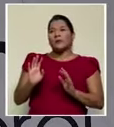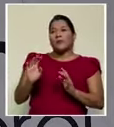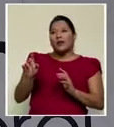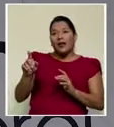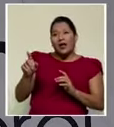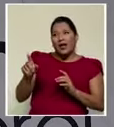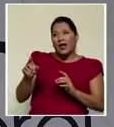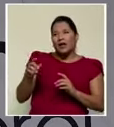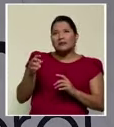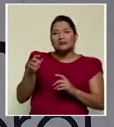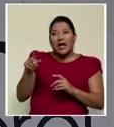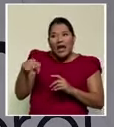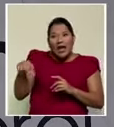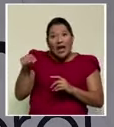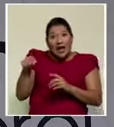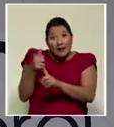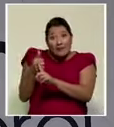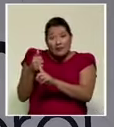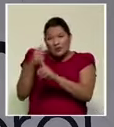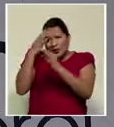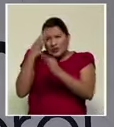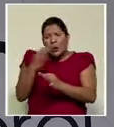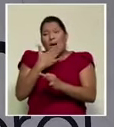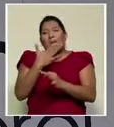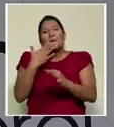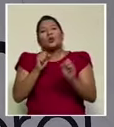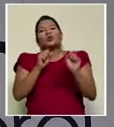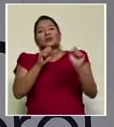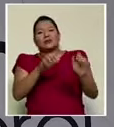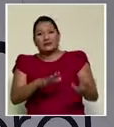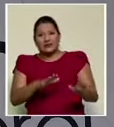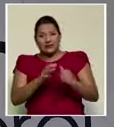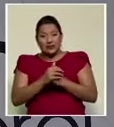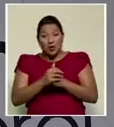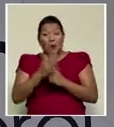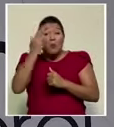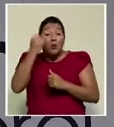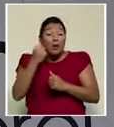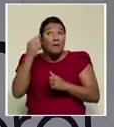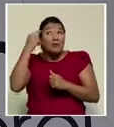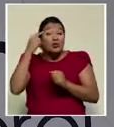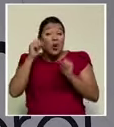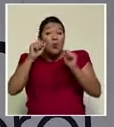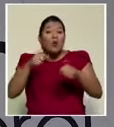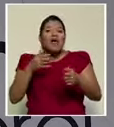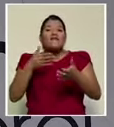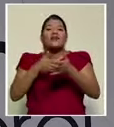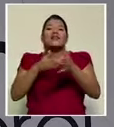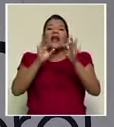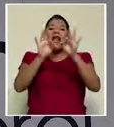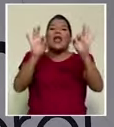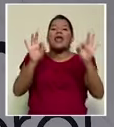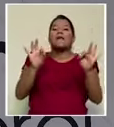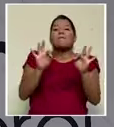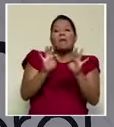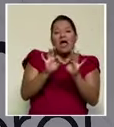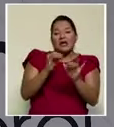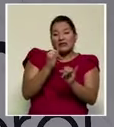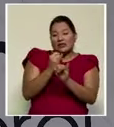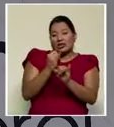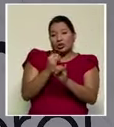situación de incomodidad que pudiera sentir que hacía daño a la imagen de la institucionalidad electoral y tomara pues